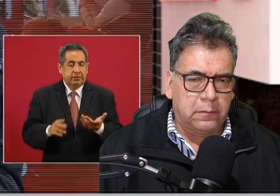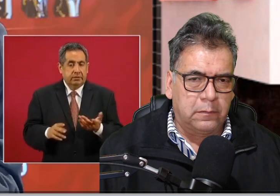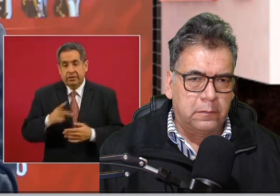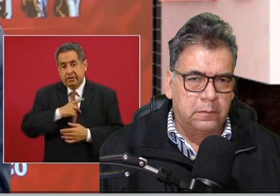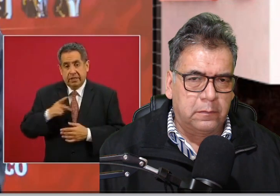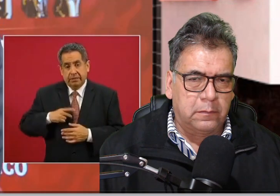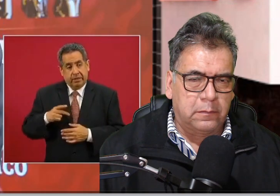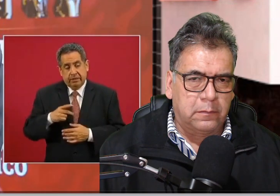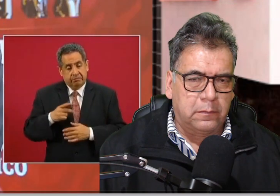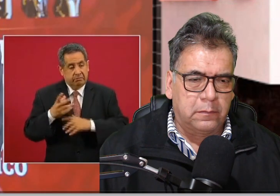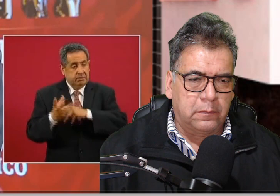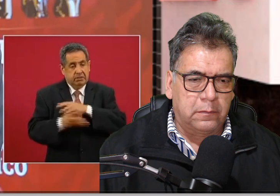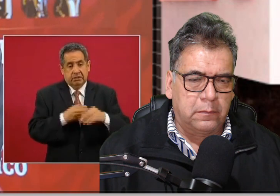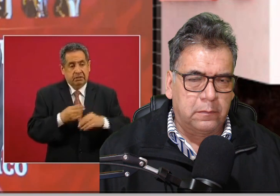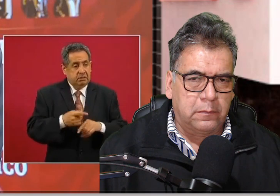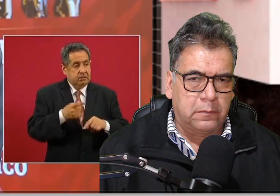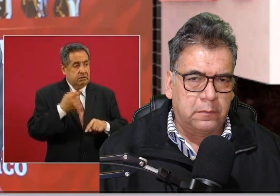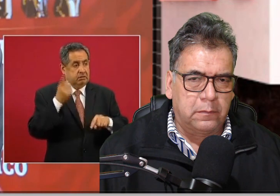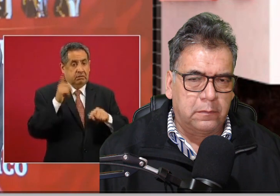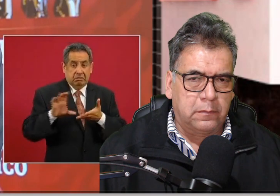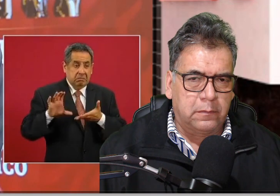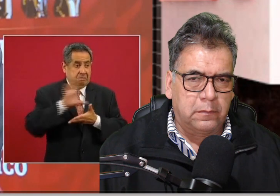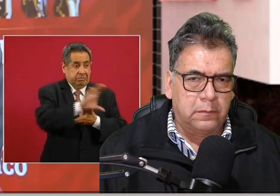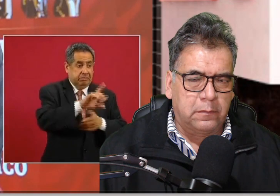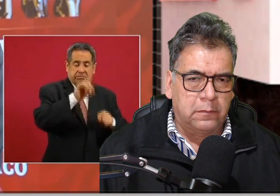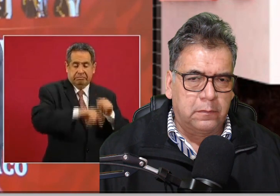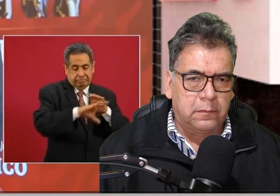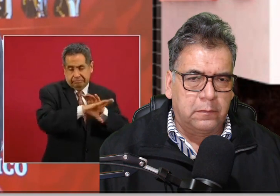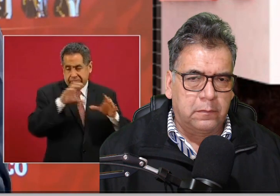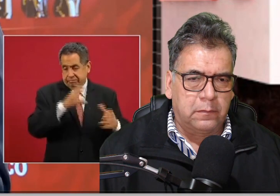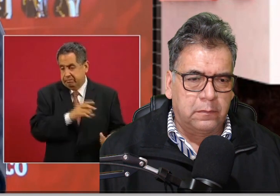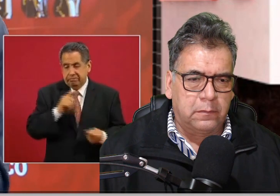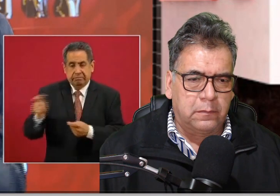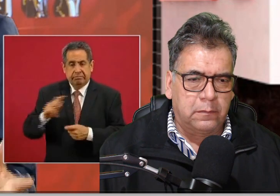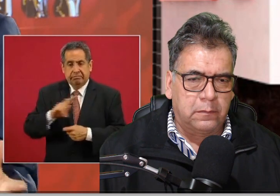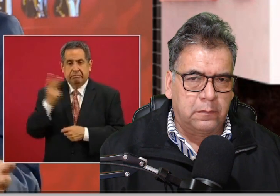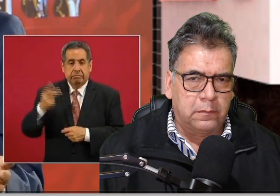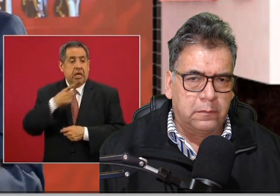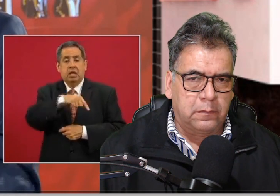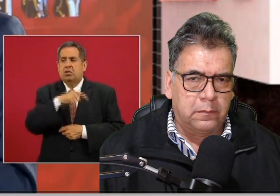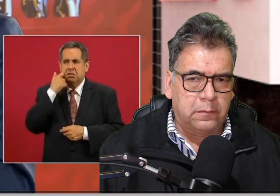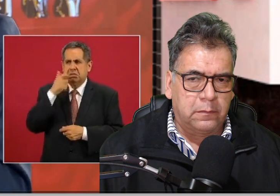del presupuesto público de Pemex por esa planta.